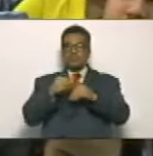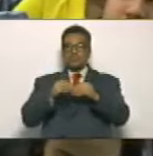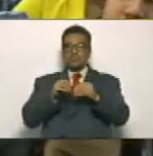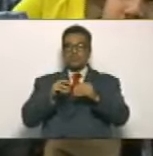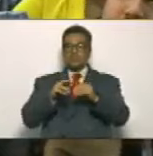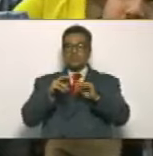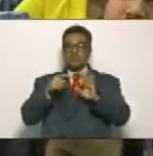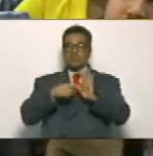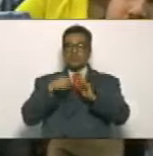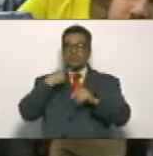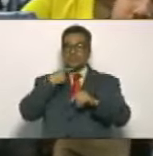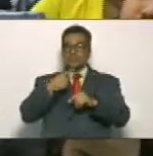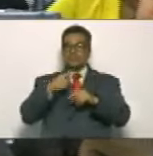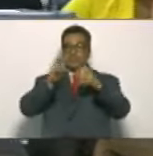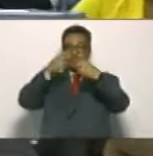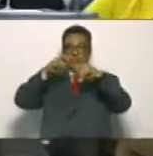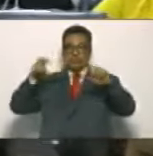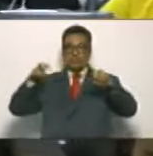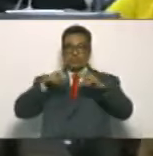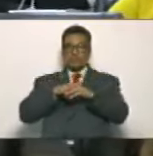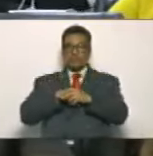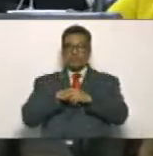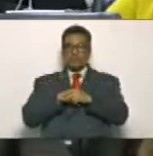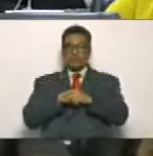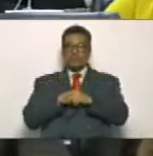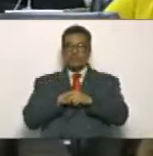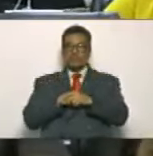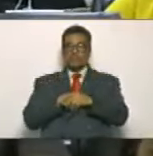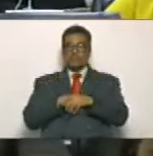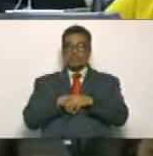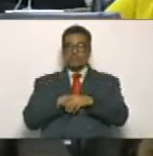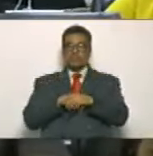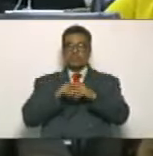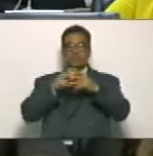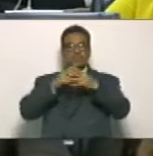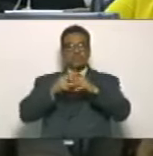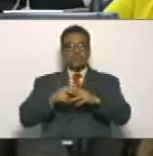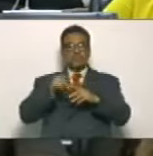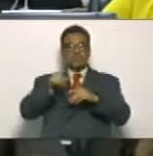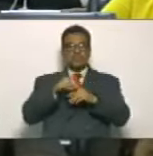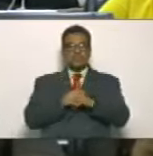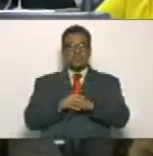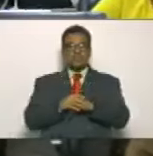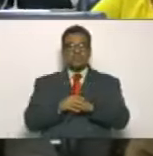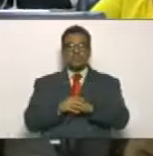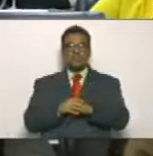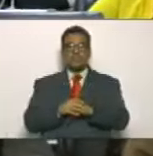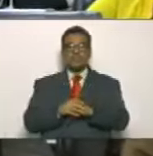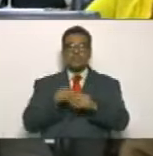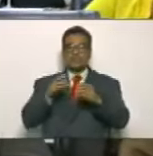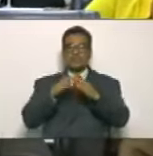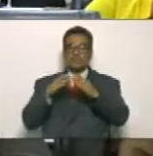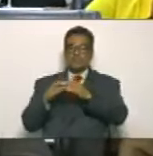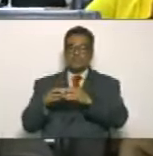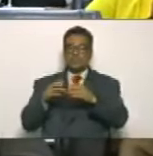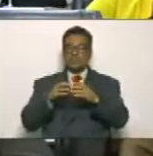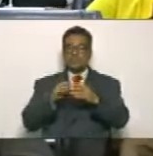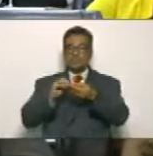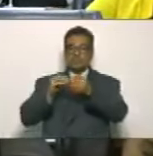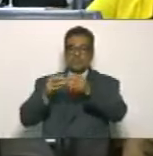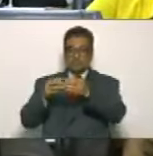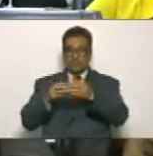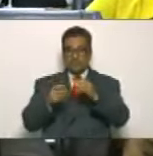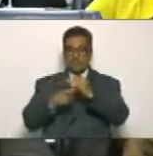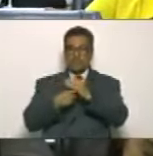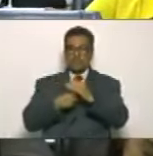refiere el título, en cuanto a la herramienta y a los dispositivos técnicos,